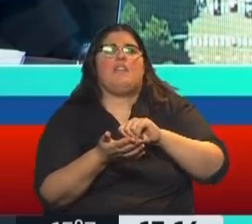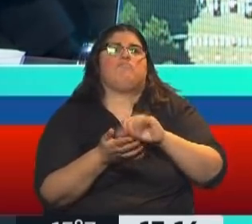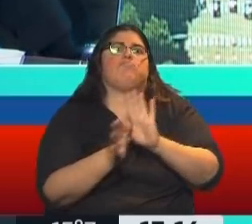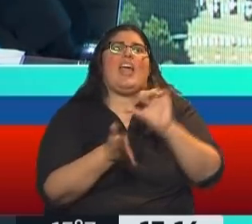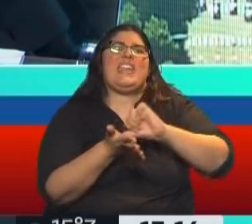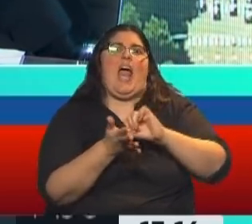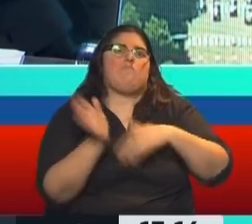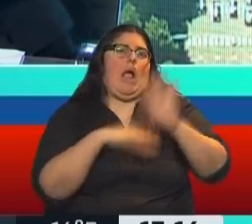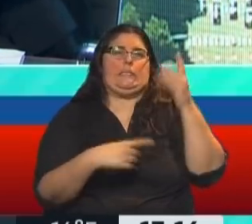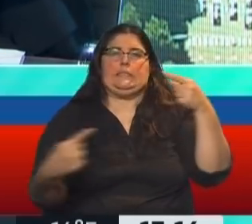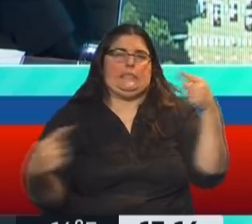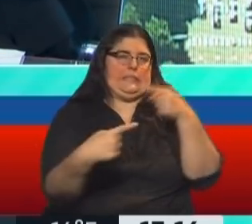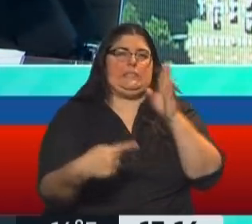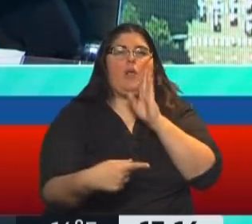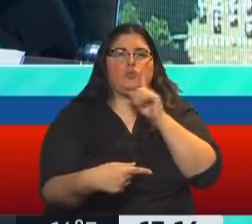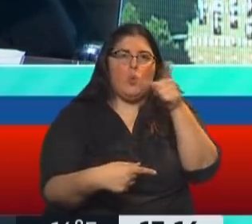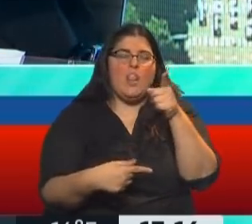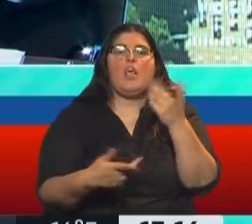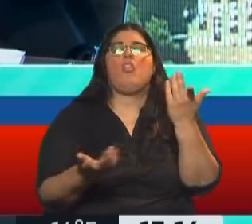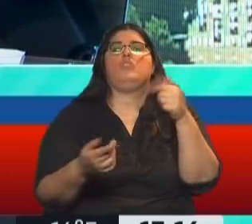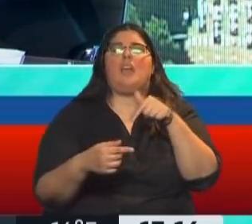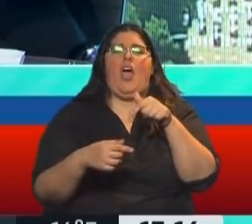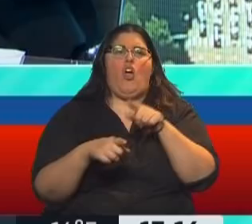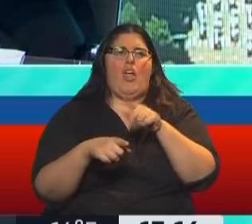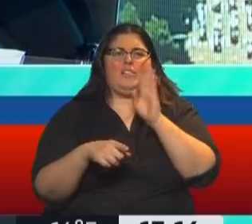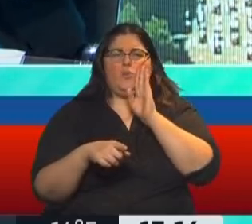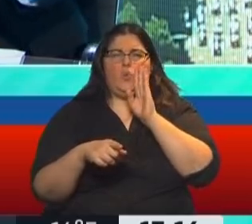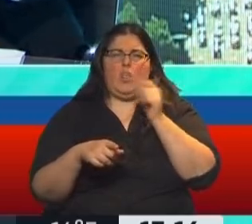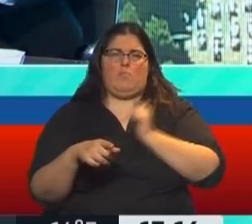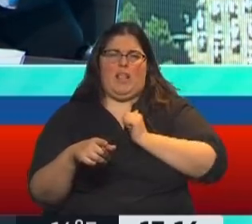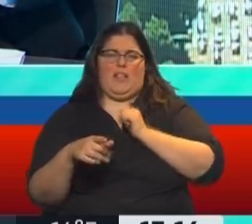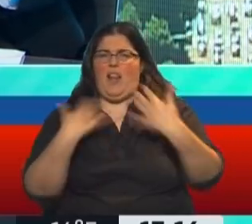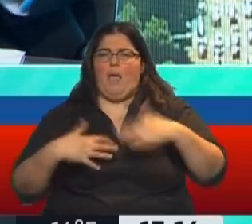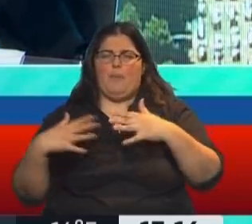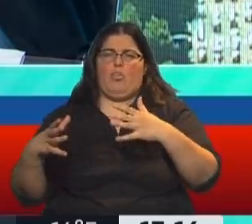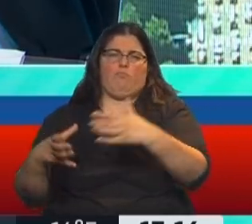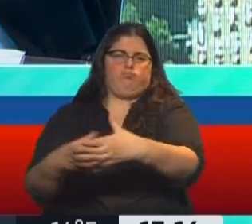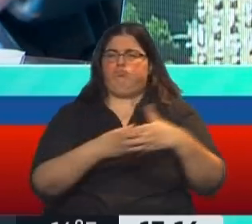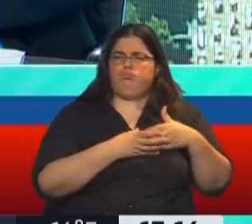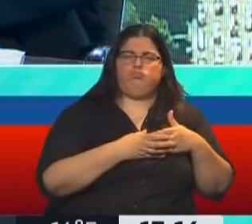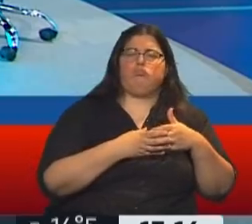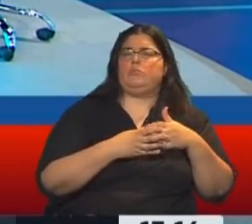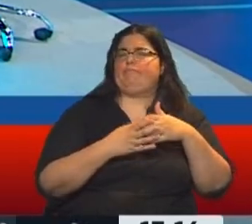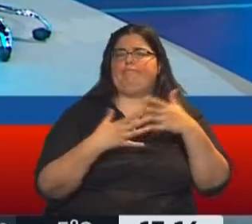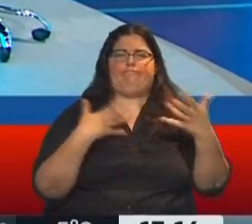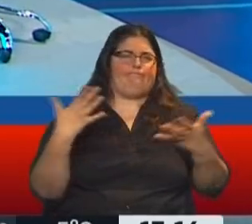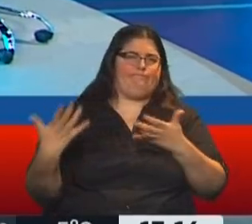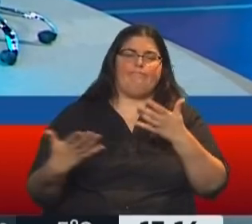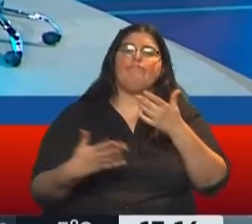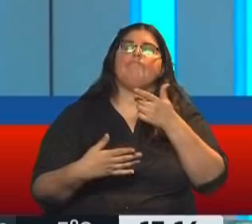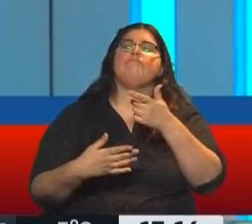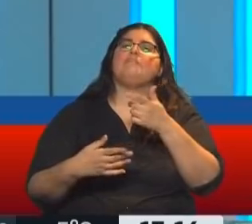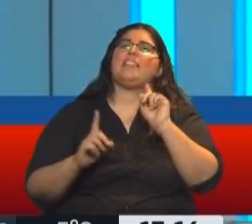Unidos en Medio Oriente, una inestabilidad regional fenomenal, ahora retirándose a las apuradas de Afganistán. José, y la incapacidad de comprender